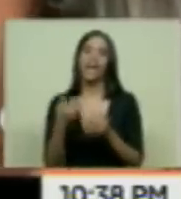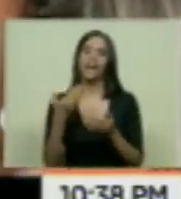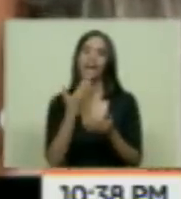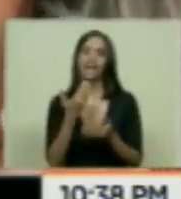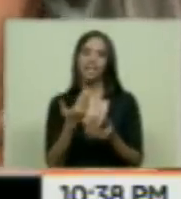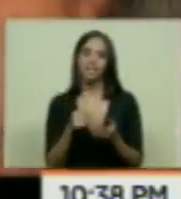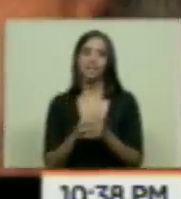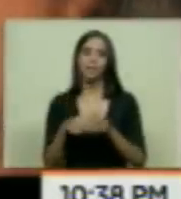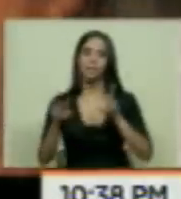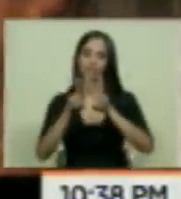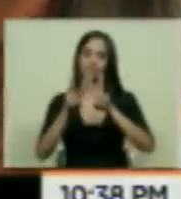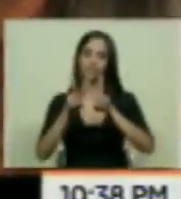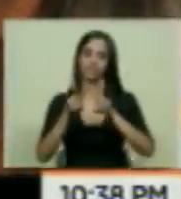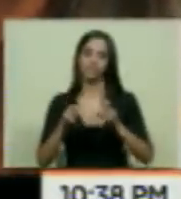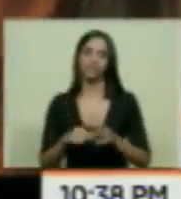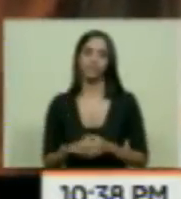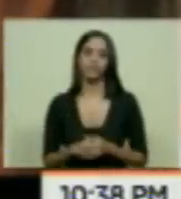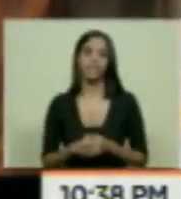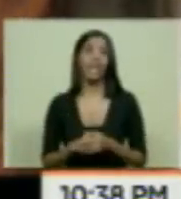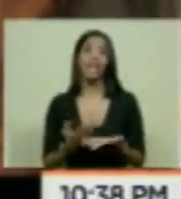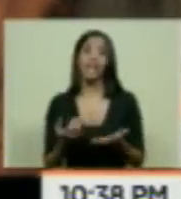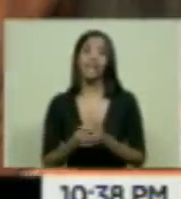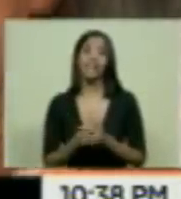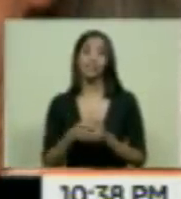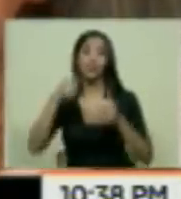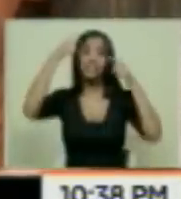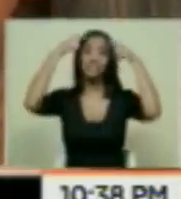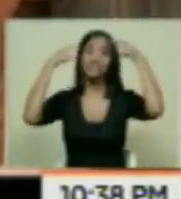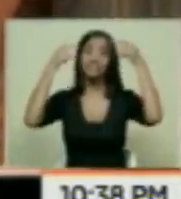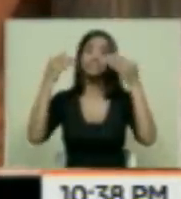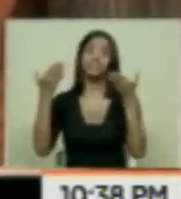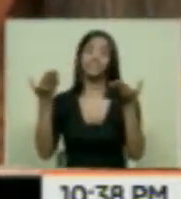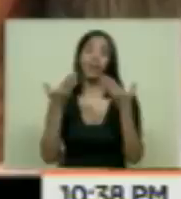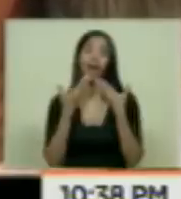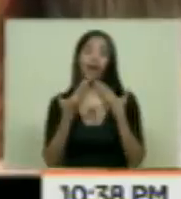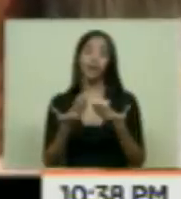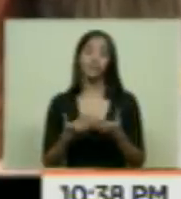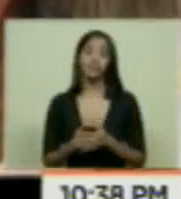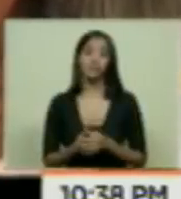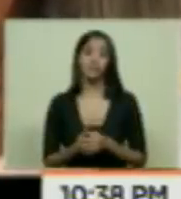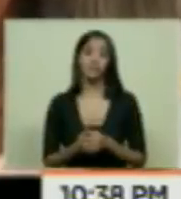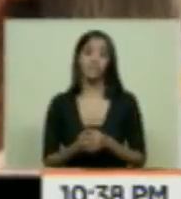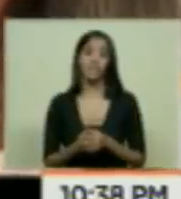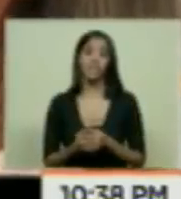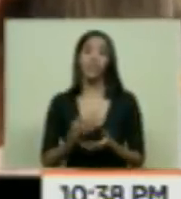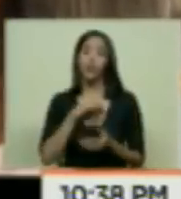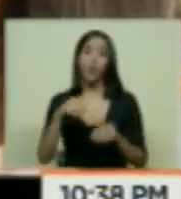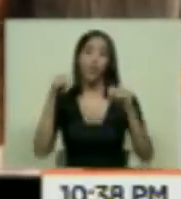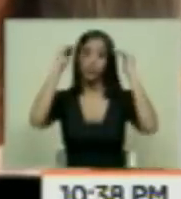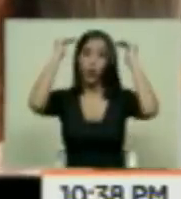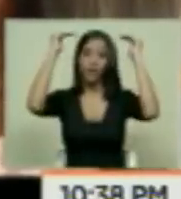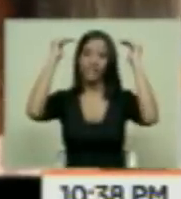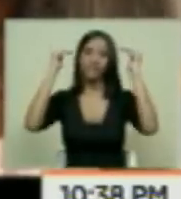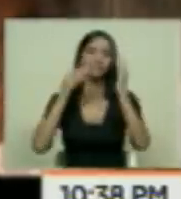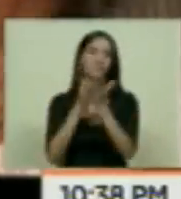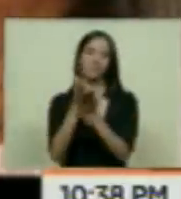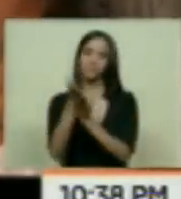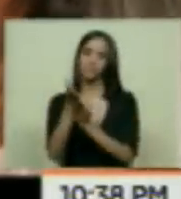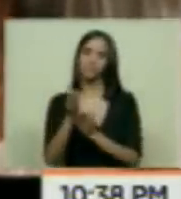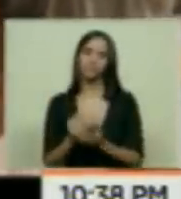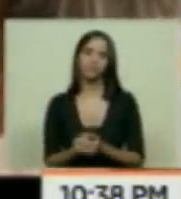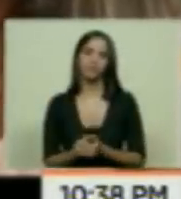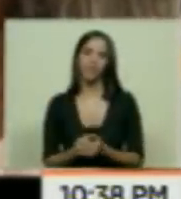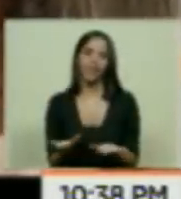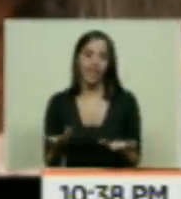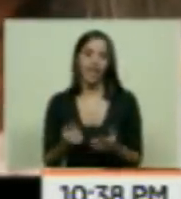Vivienda Venezuela. Ese es el milagro de Chávez, ese es el milagro del comandante, de nuestro comandante eterno, que